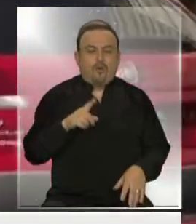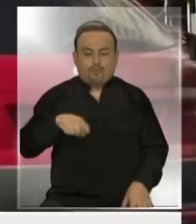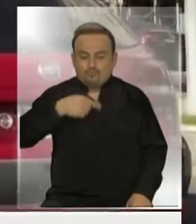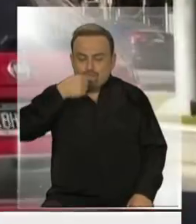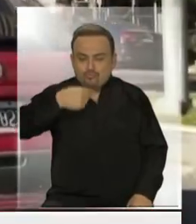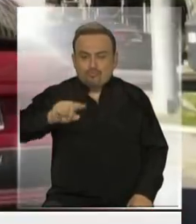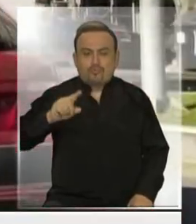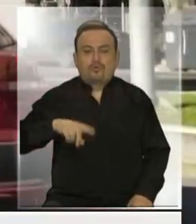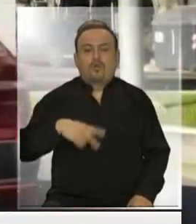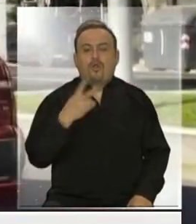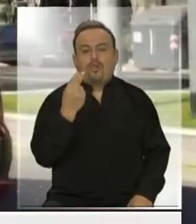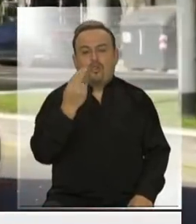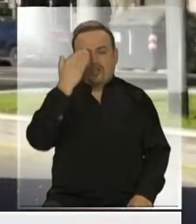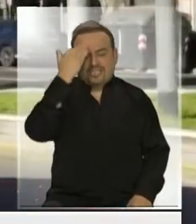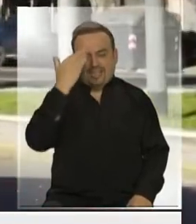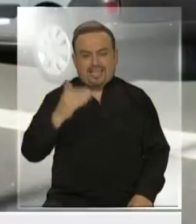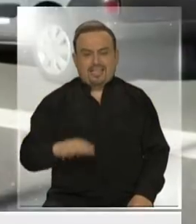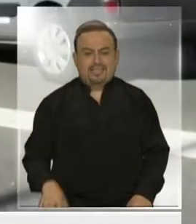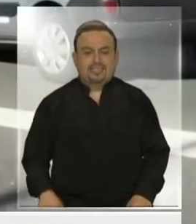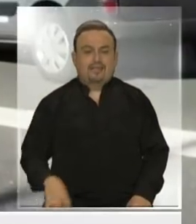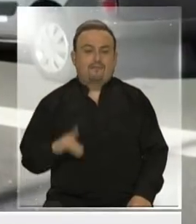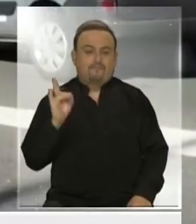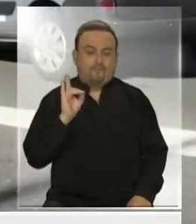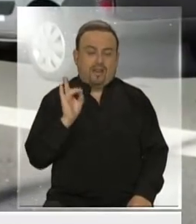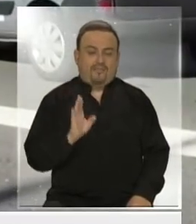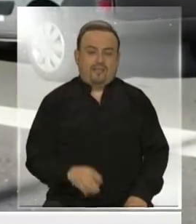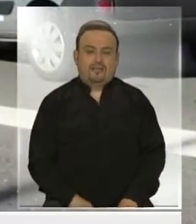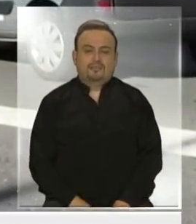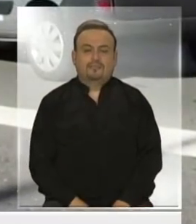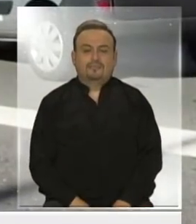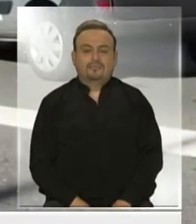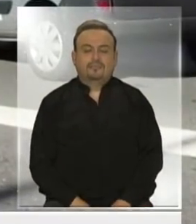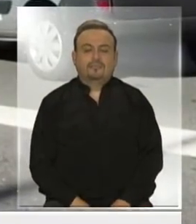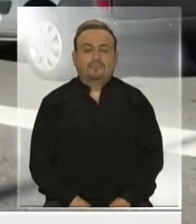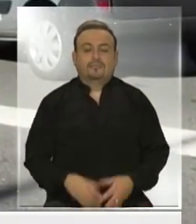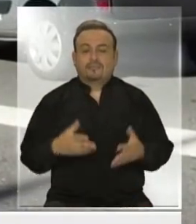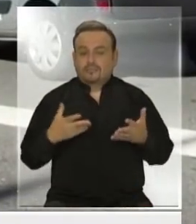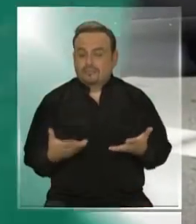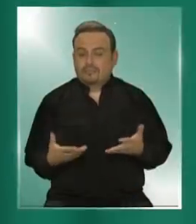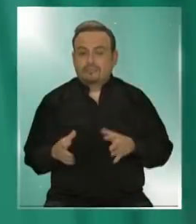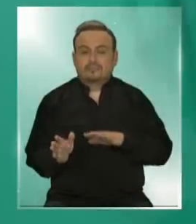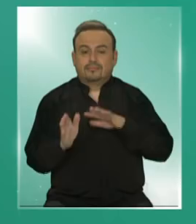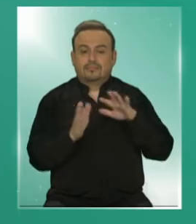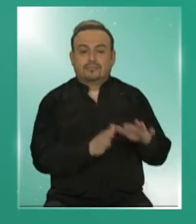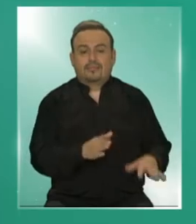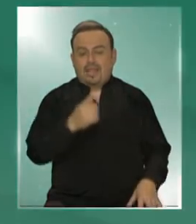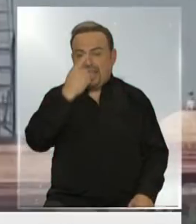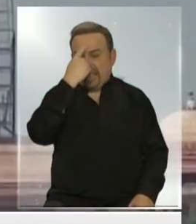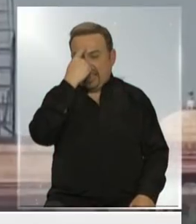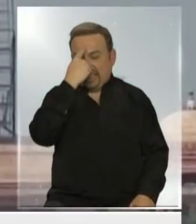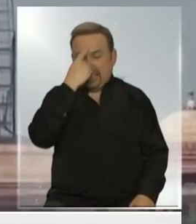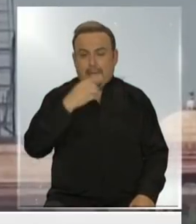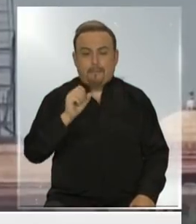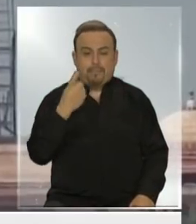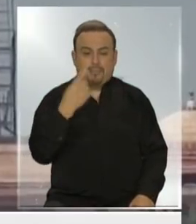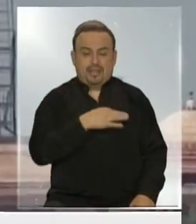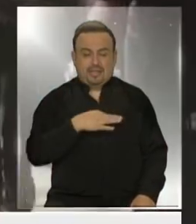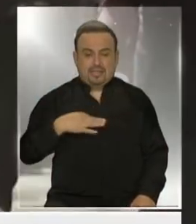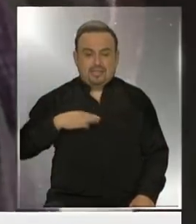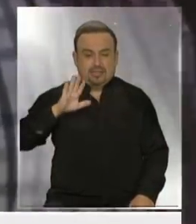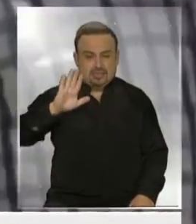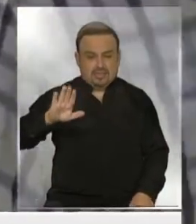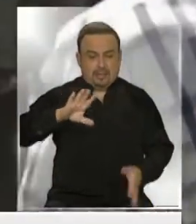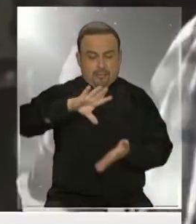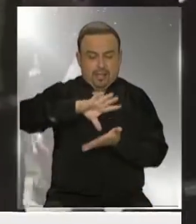próximos 12 días en bolivia bien y seguimos en india luego que el primer ministro de ese